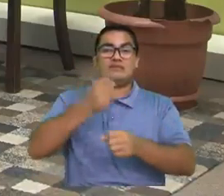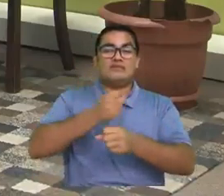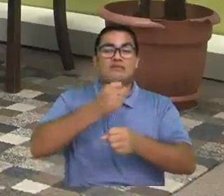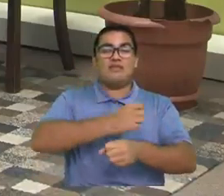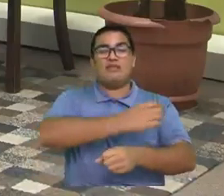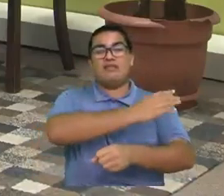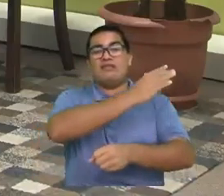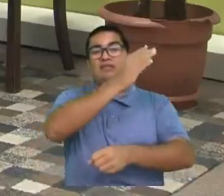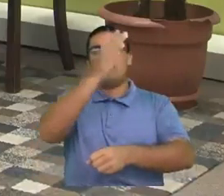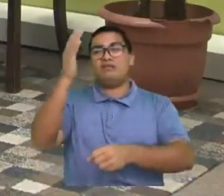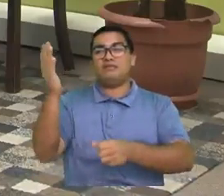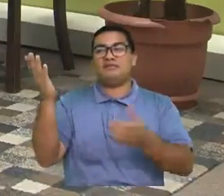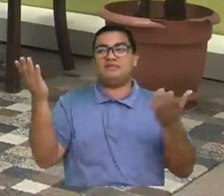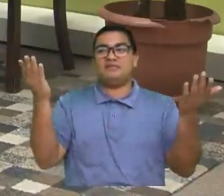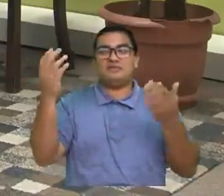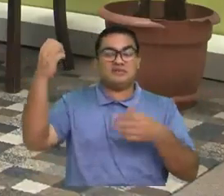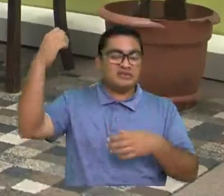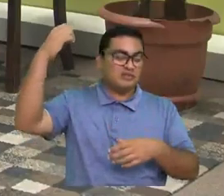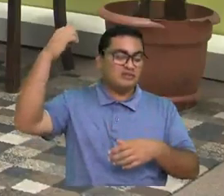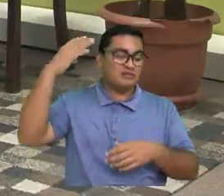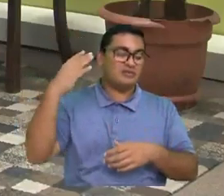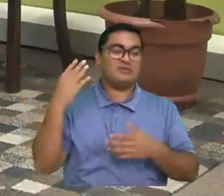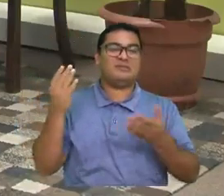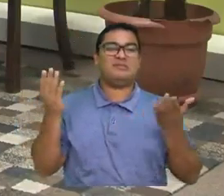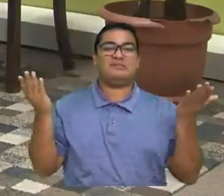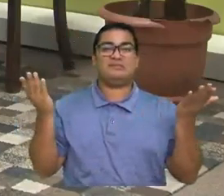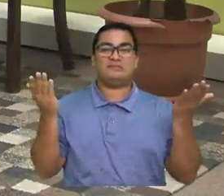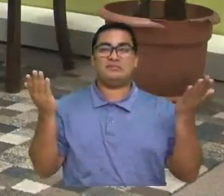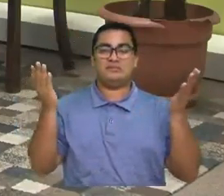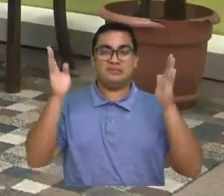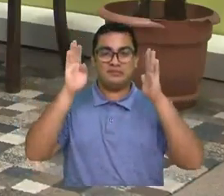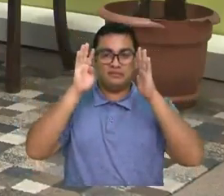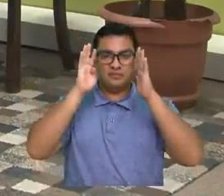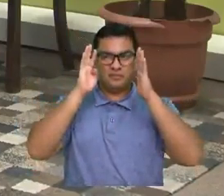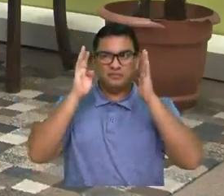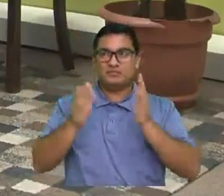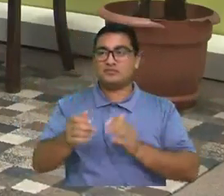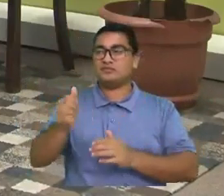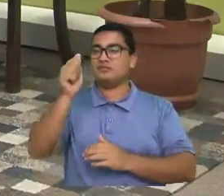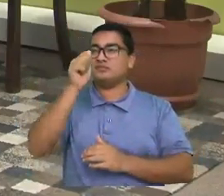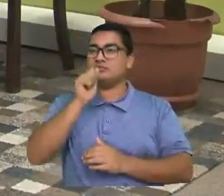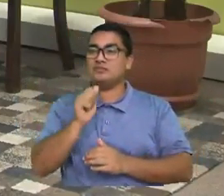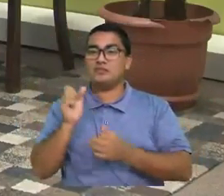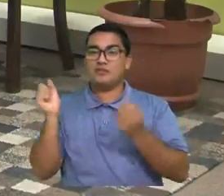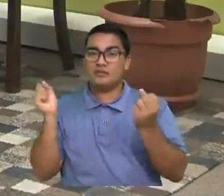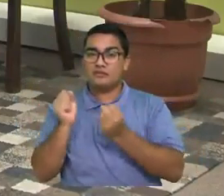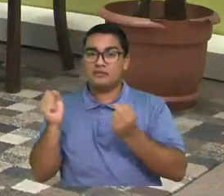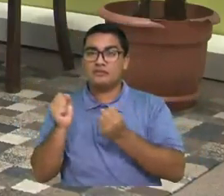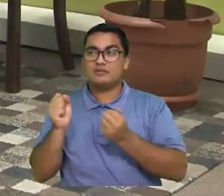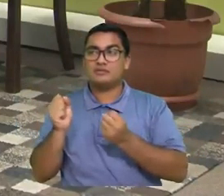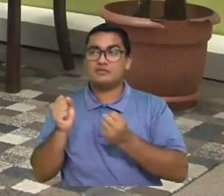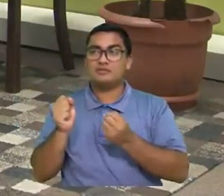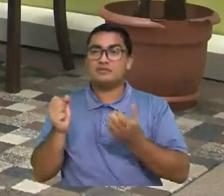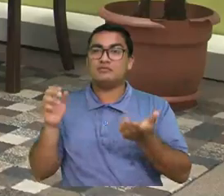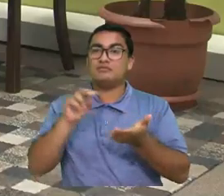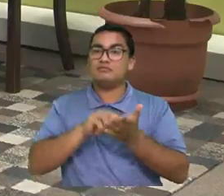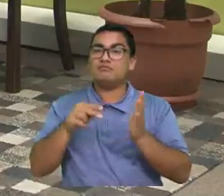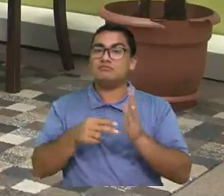de haber pasado todo el día bajo el sol y de repente comenzás a tomar agua, ¿verdad?, helada, eso va a